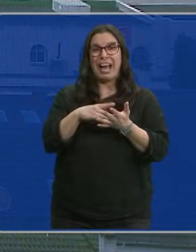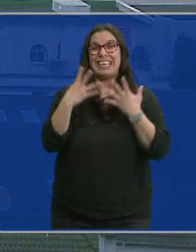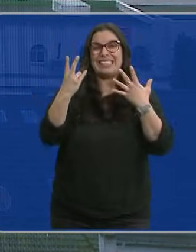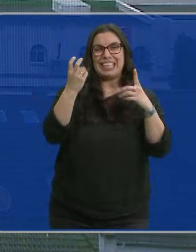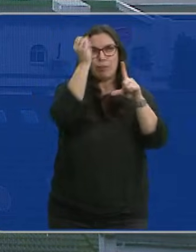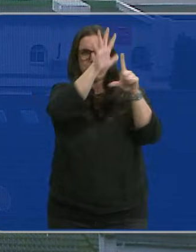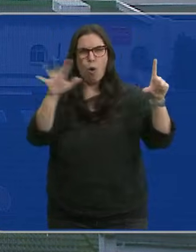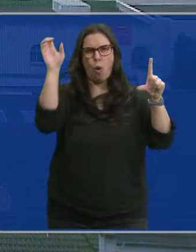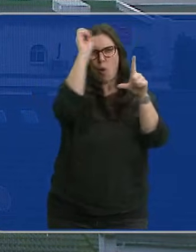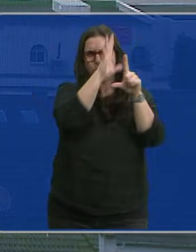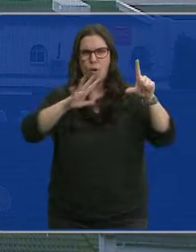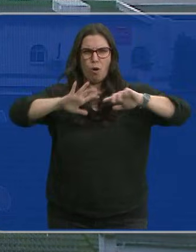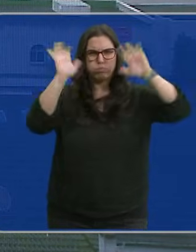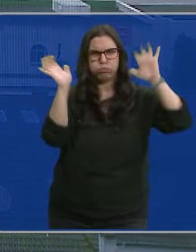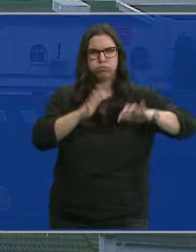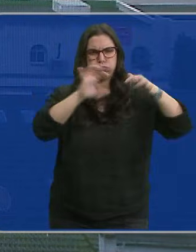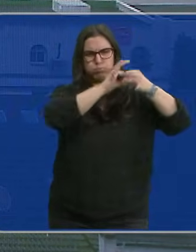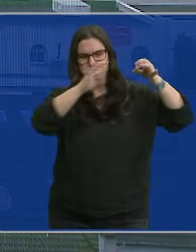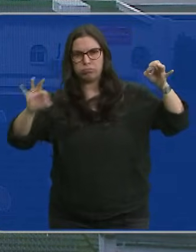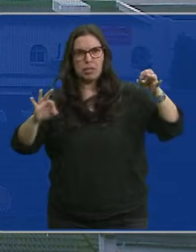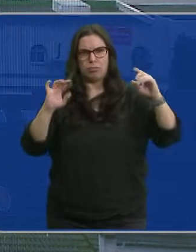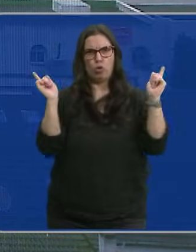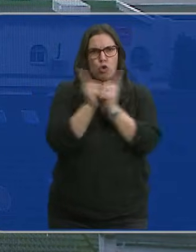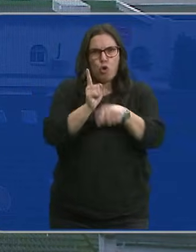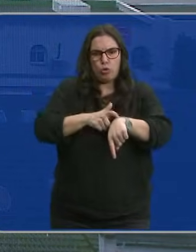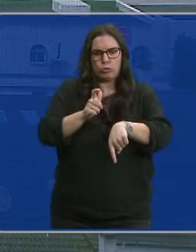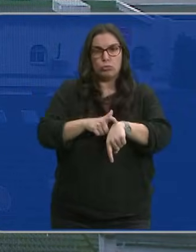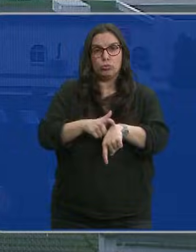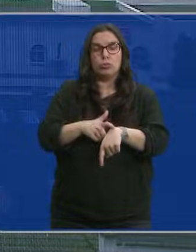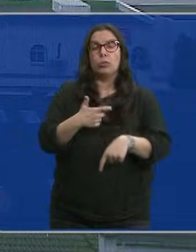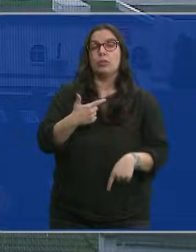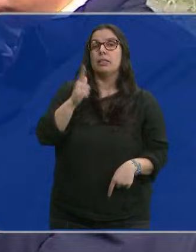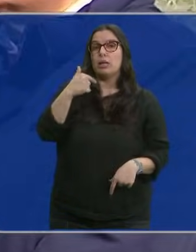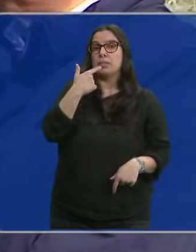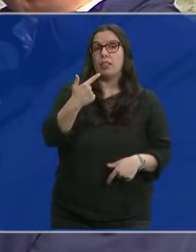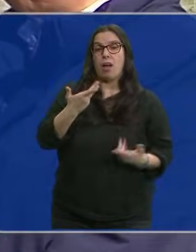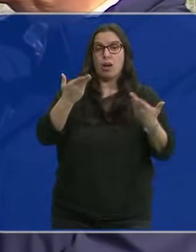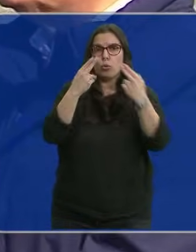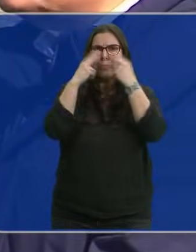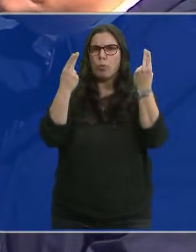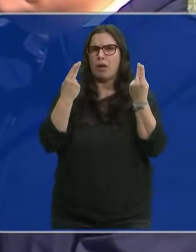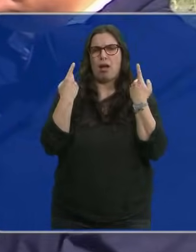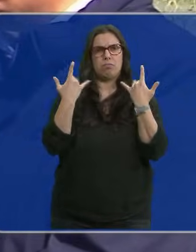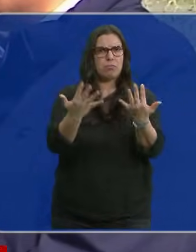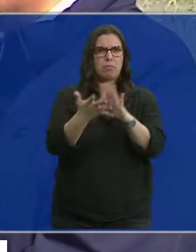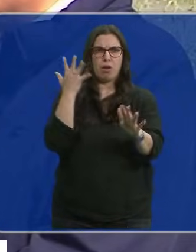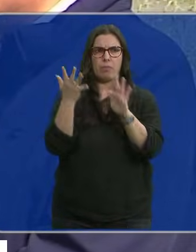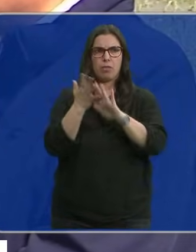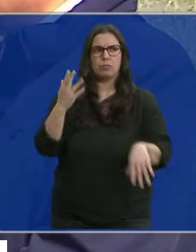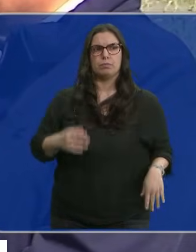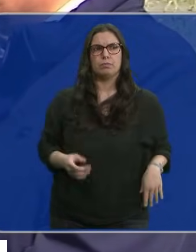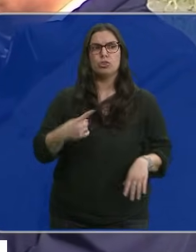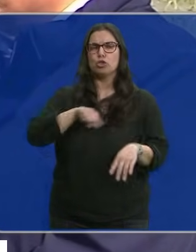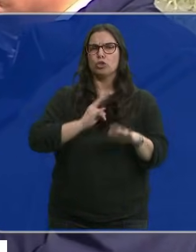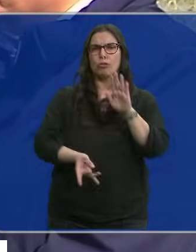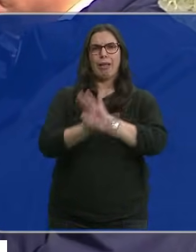borrascas seguidas en tan poco tiempo y ha prometido celeridad en las ayudas públicas. Pues vamos a poner en marcha